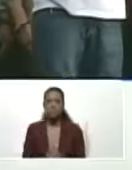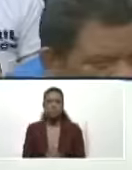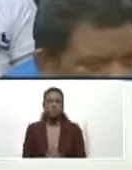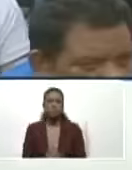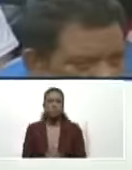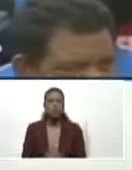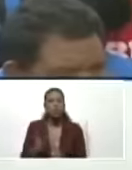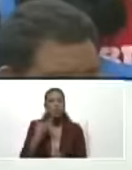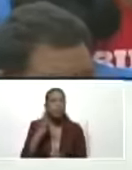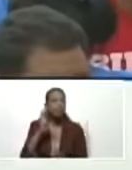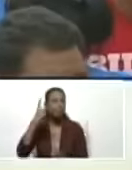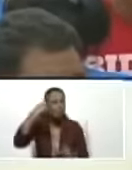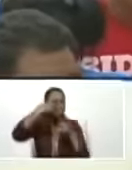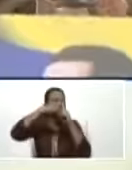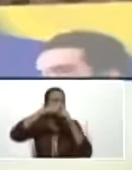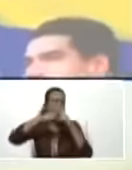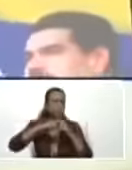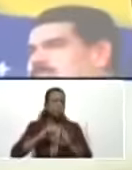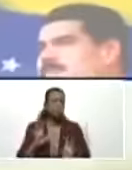Yo tengo unas cuentas.